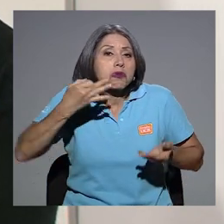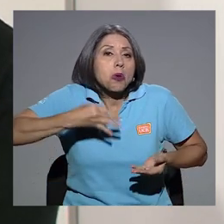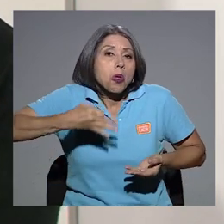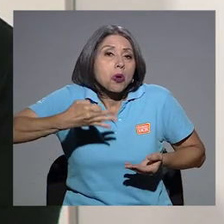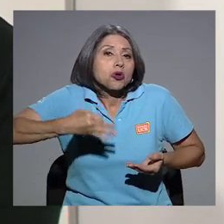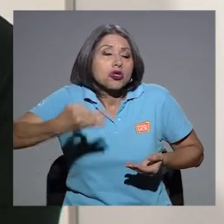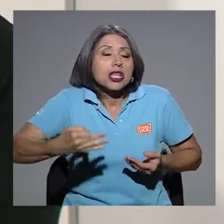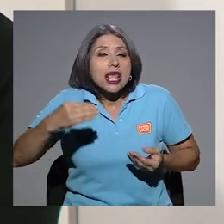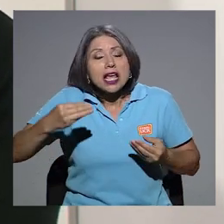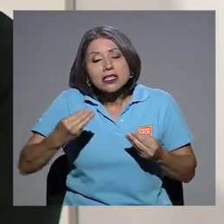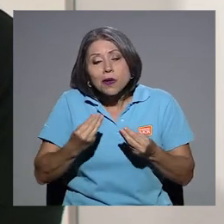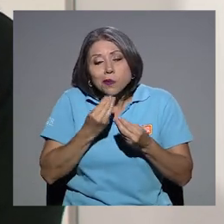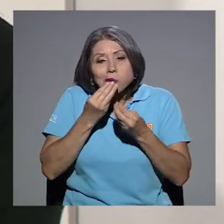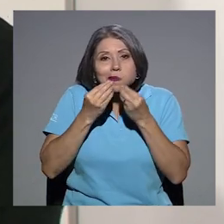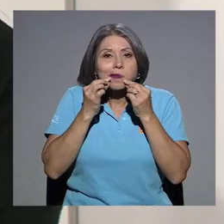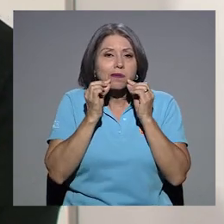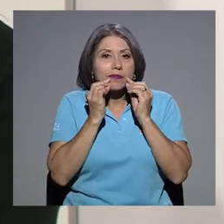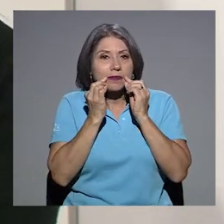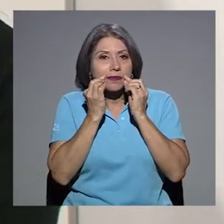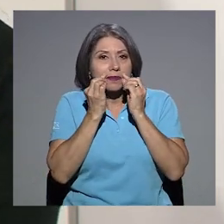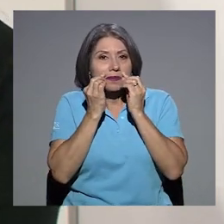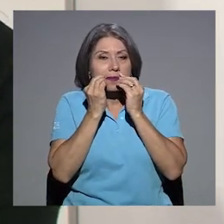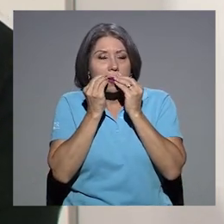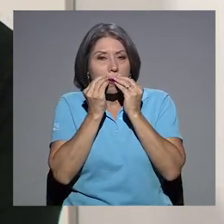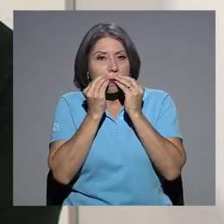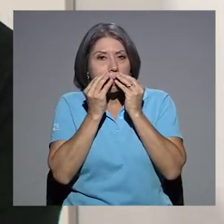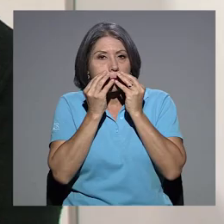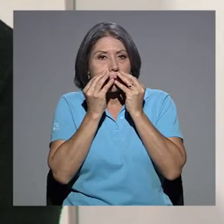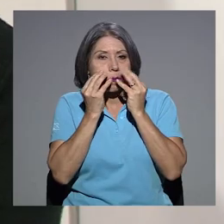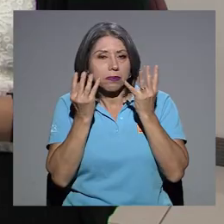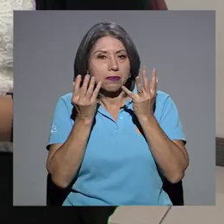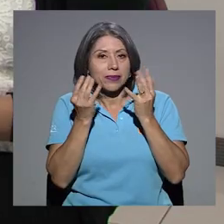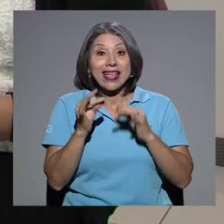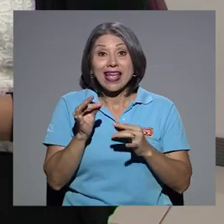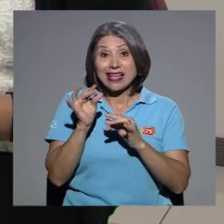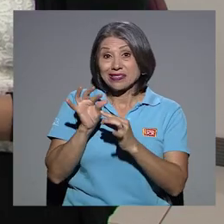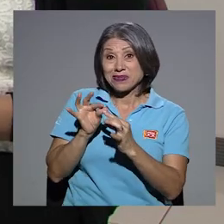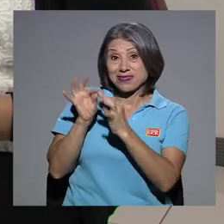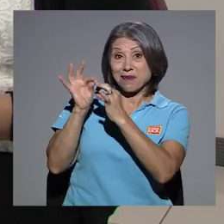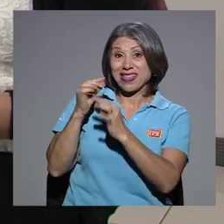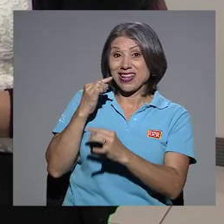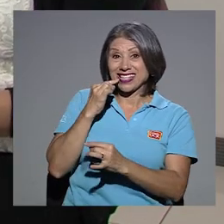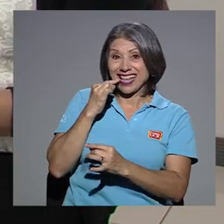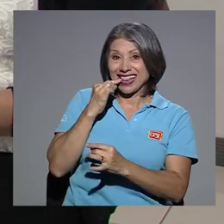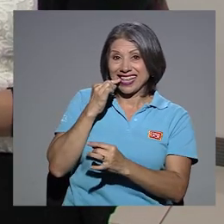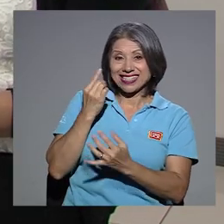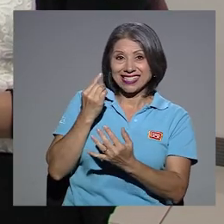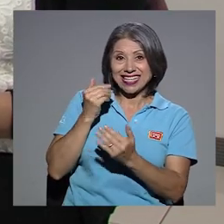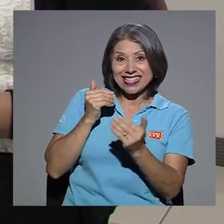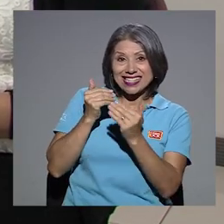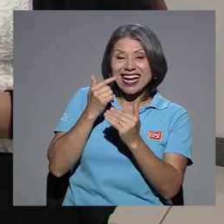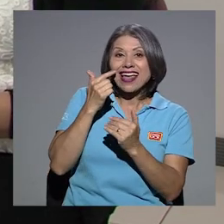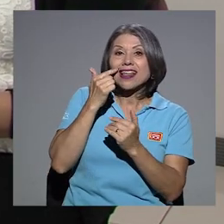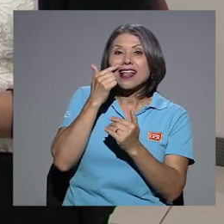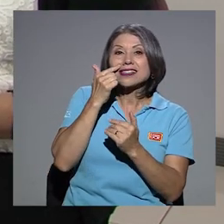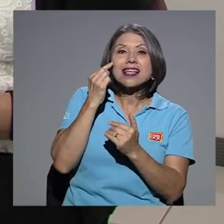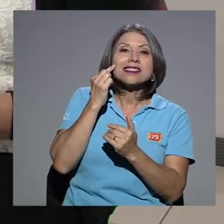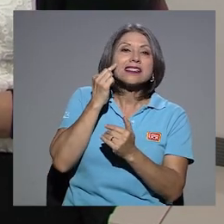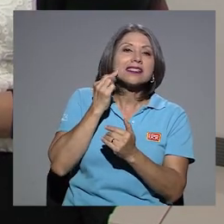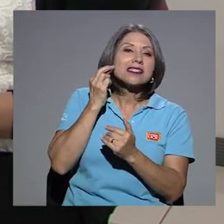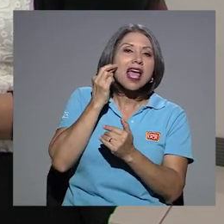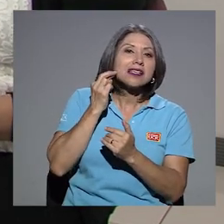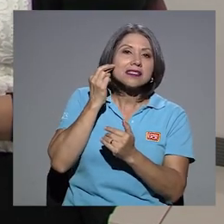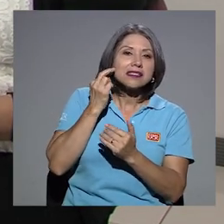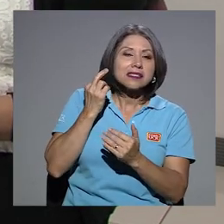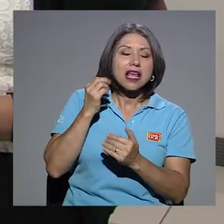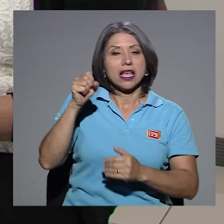todos los días en la cavidad oral, en la boca de las personas. Y especialmente en los dientes, entonces cerca de las encías, y por eso es que la... Sí, lo